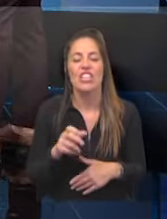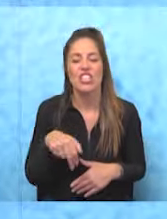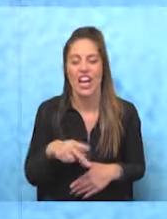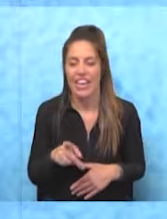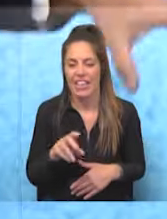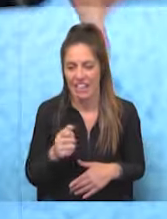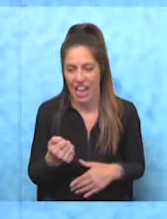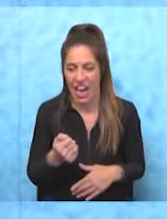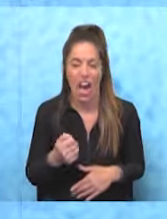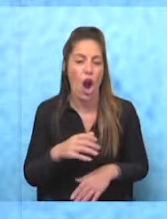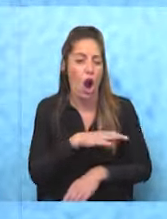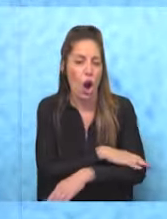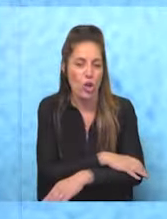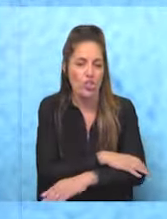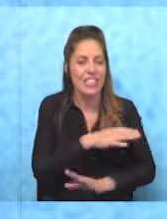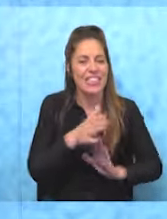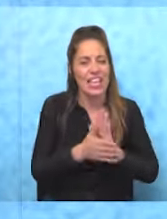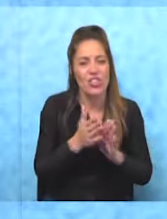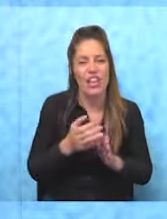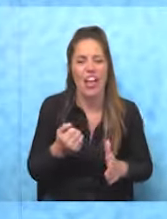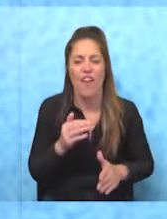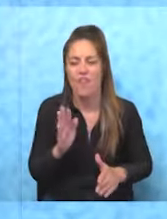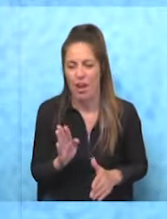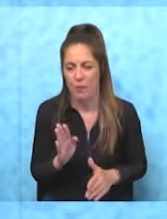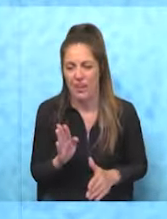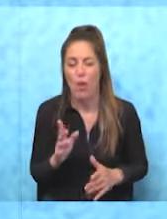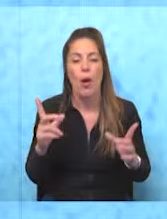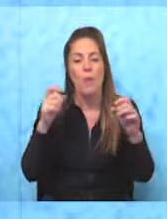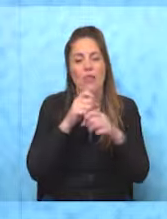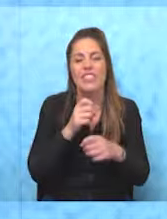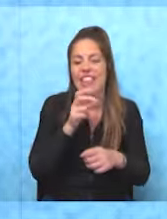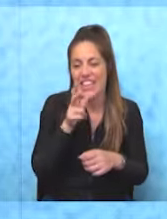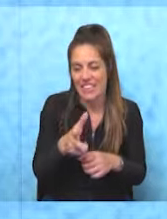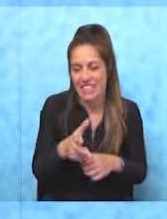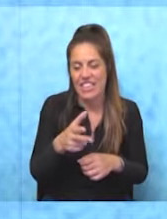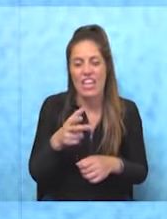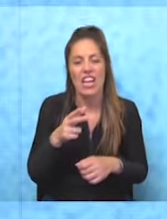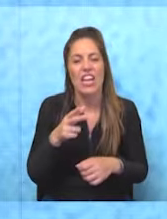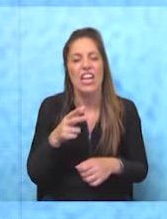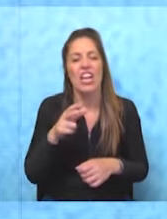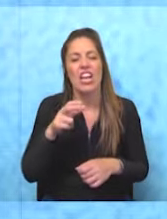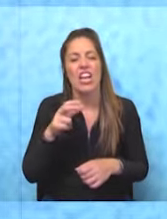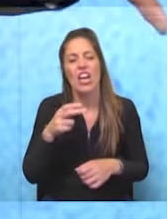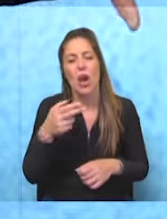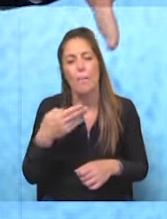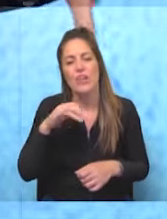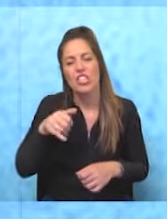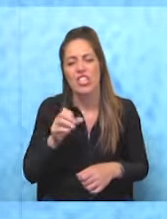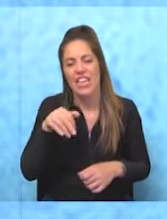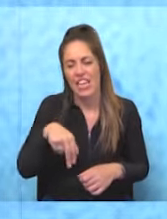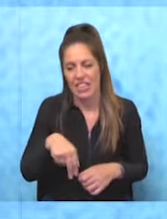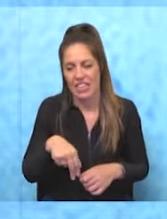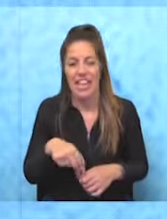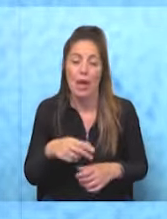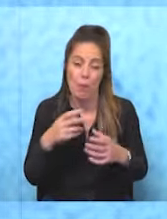orsi nacional así como es muy difícil de pronunciar georgian ha sido muy difícil de